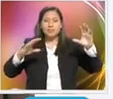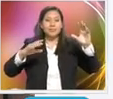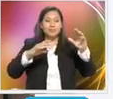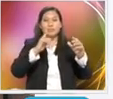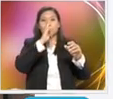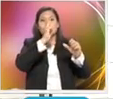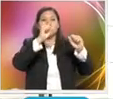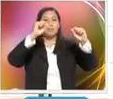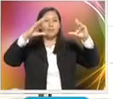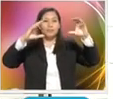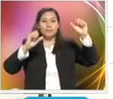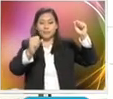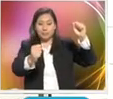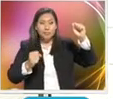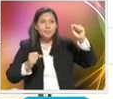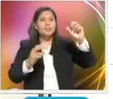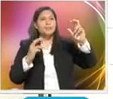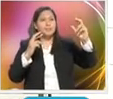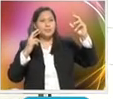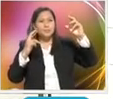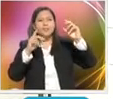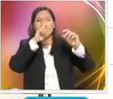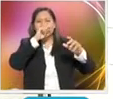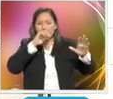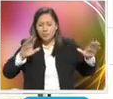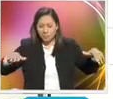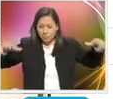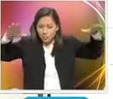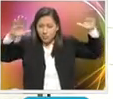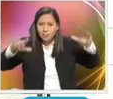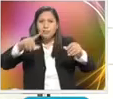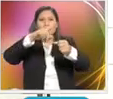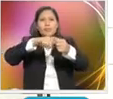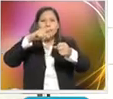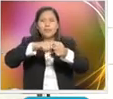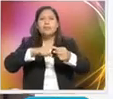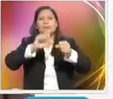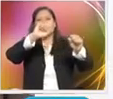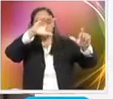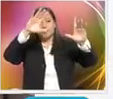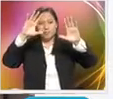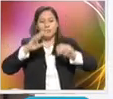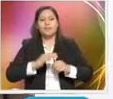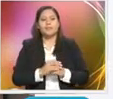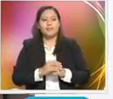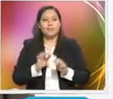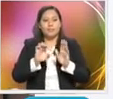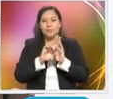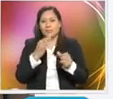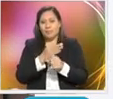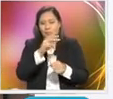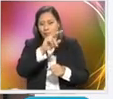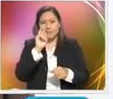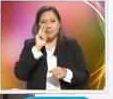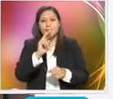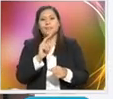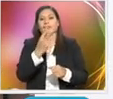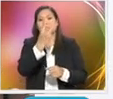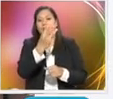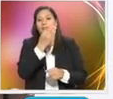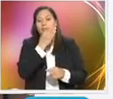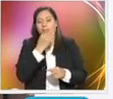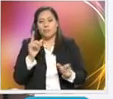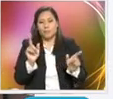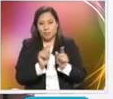luces, a determinados efectos sonoros, corresponde un movimiento de la iluminación. Ahorita estuvimos viendo aproximadamente nada más 3